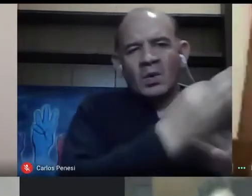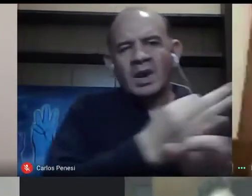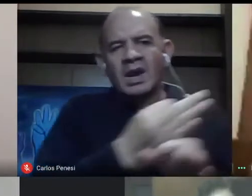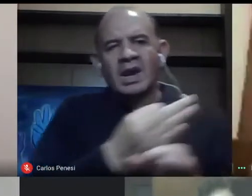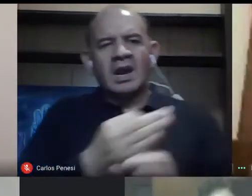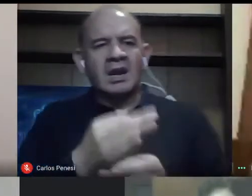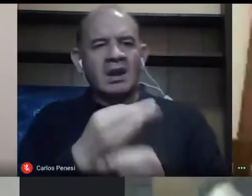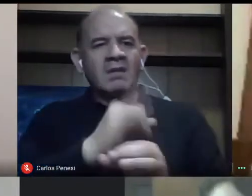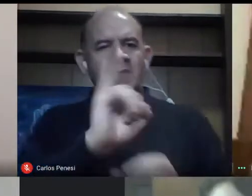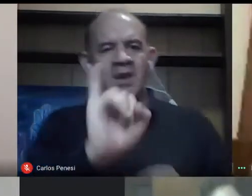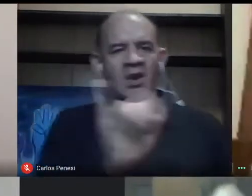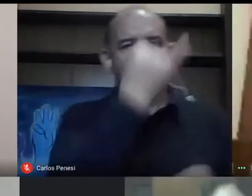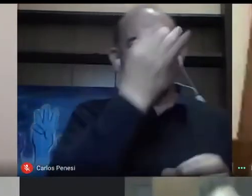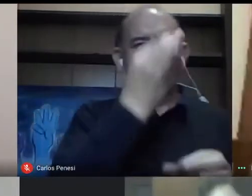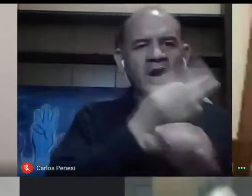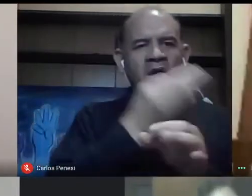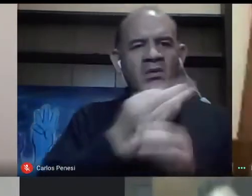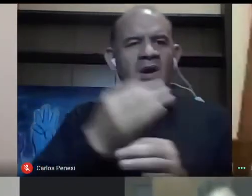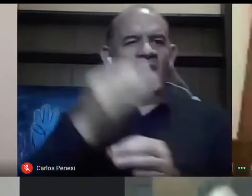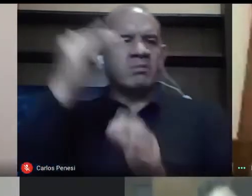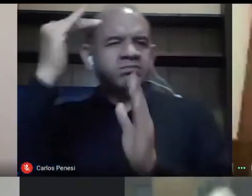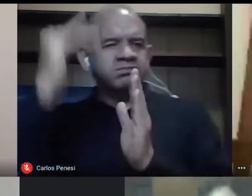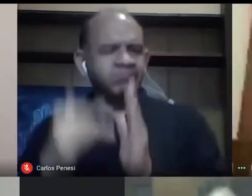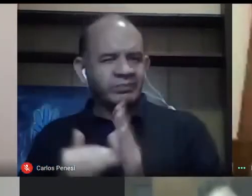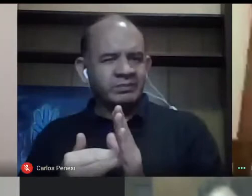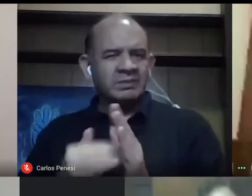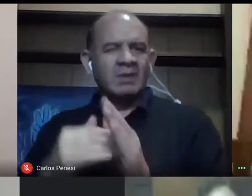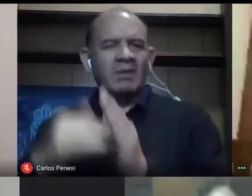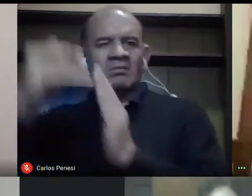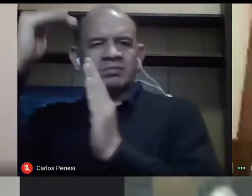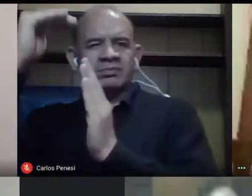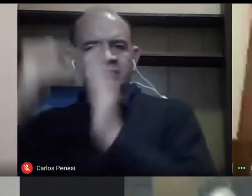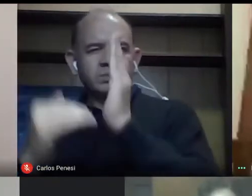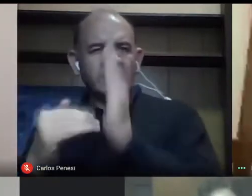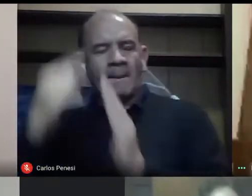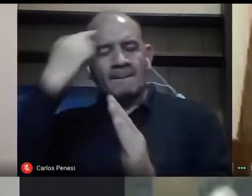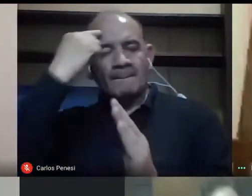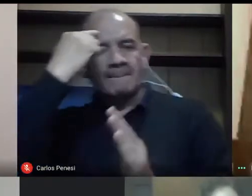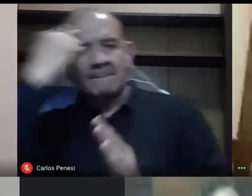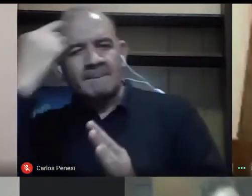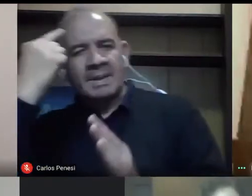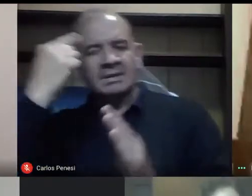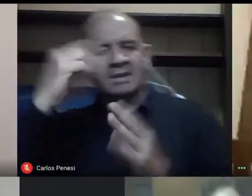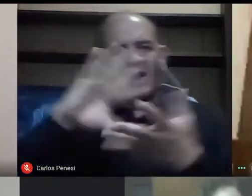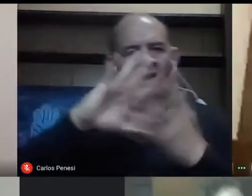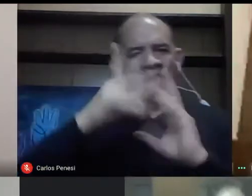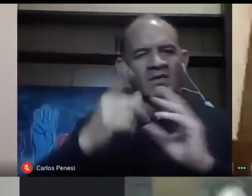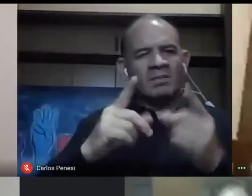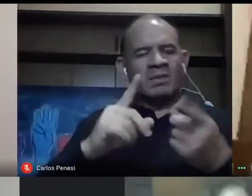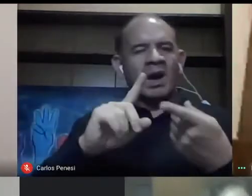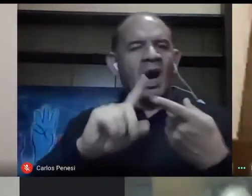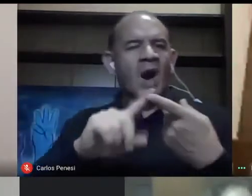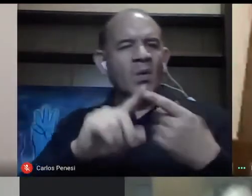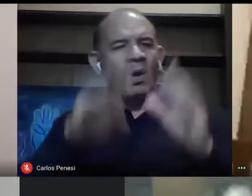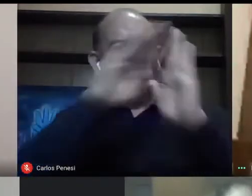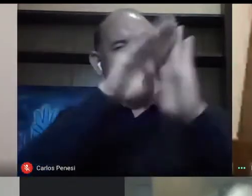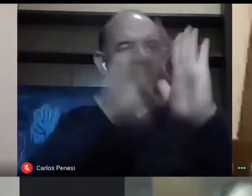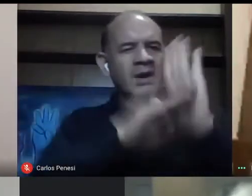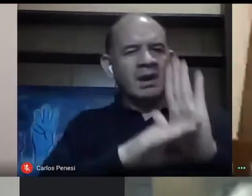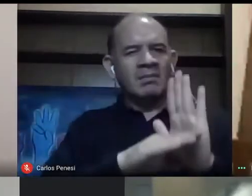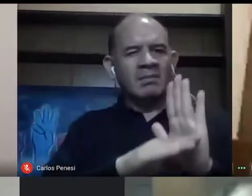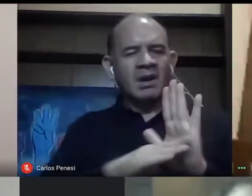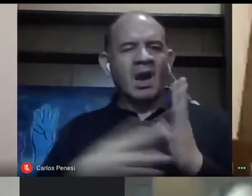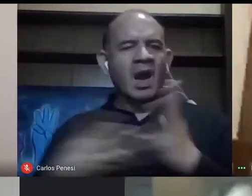más desarrollados que en los países menos desarrollados. Y por eso, durante toda la negociación, tuvimos que pensar en realidades concretas y